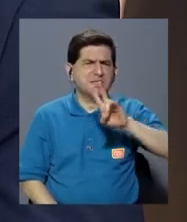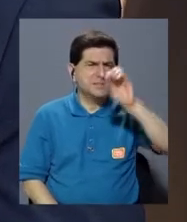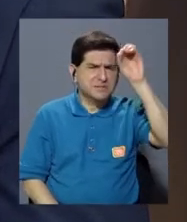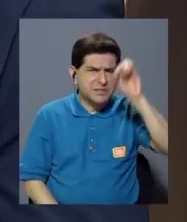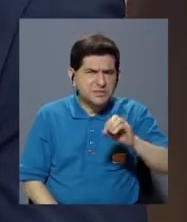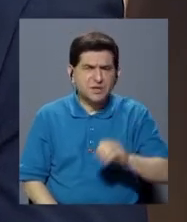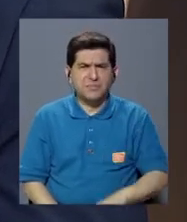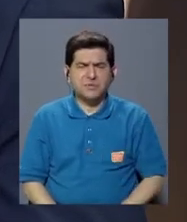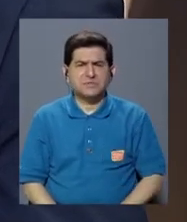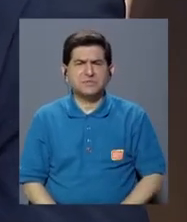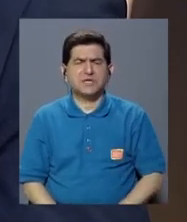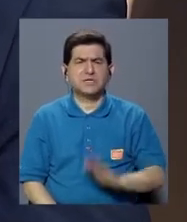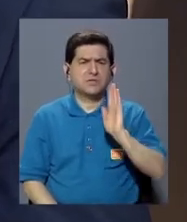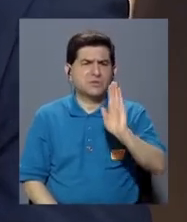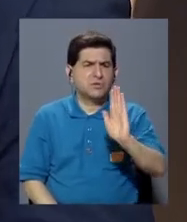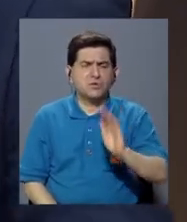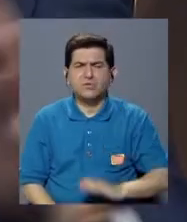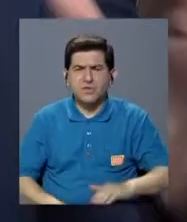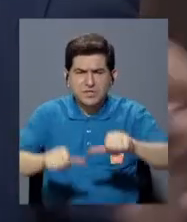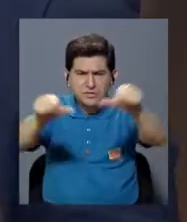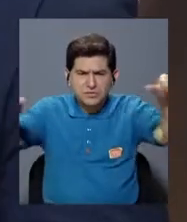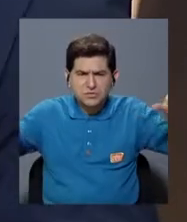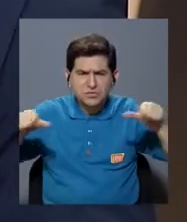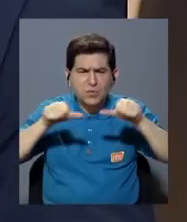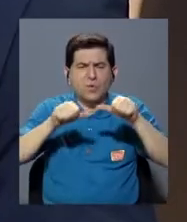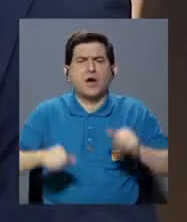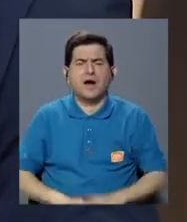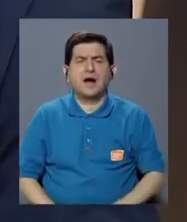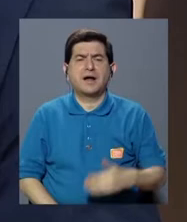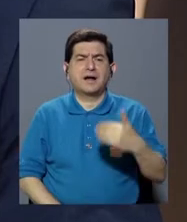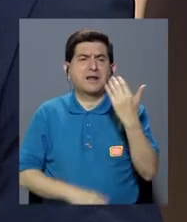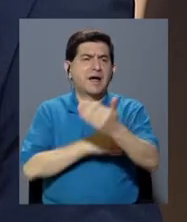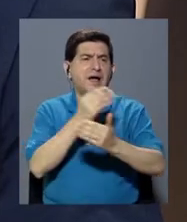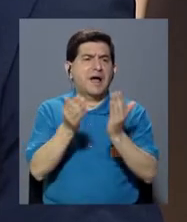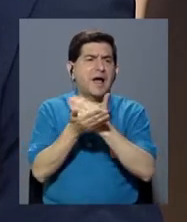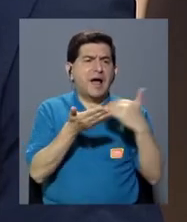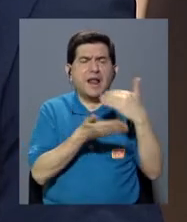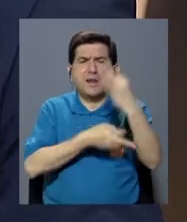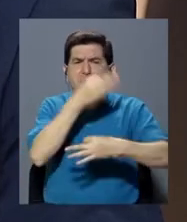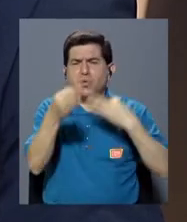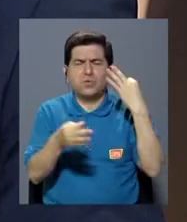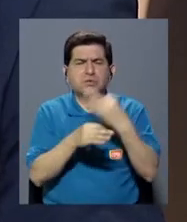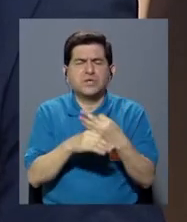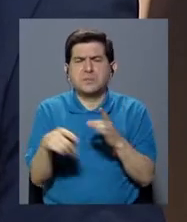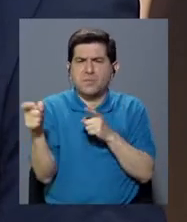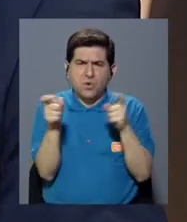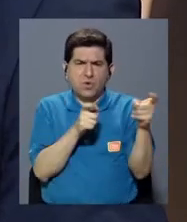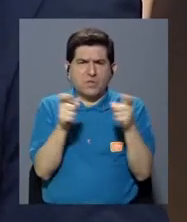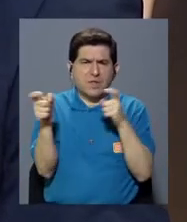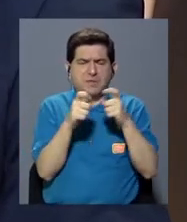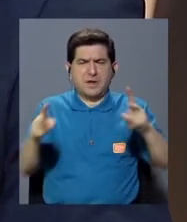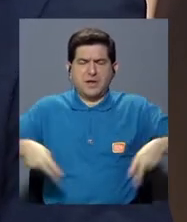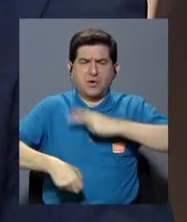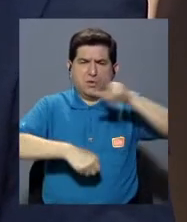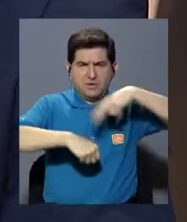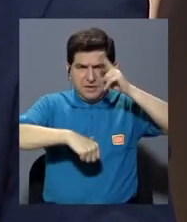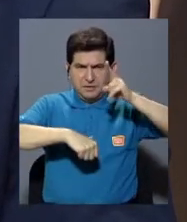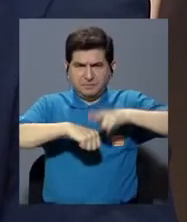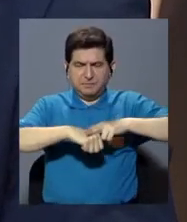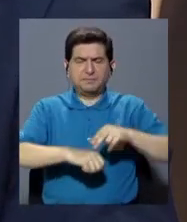27% de su cobertura territorial bajo alguna categoría de manejo de vida